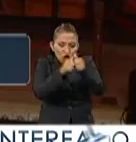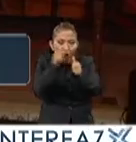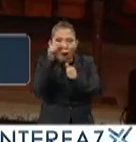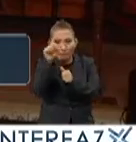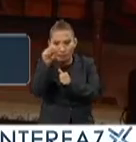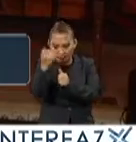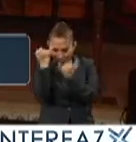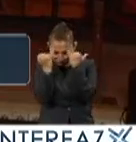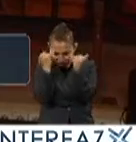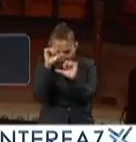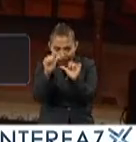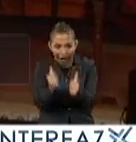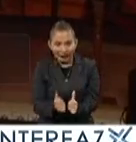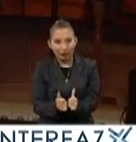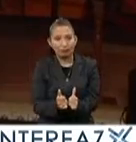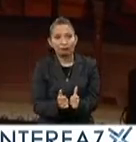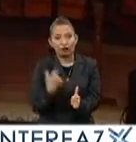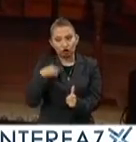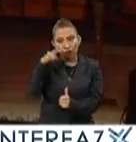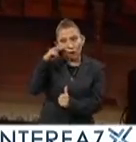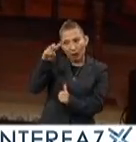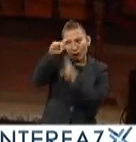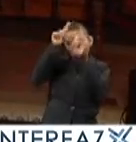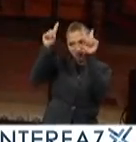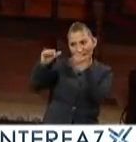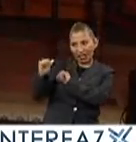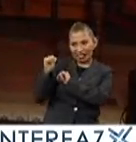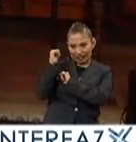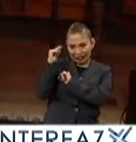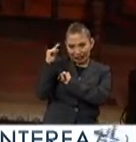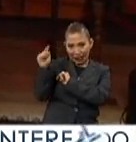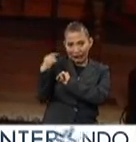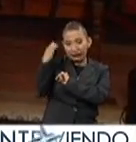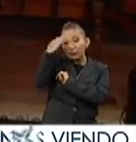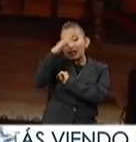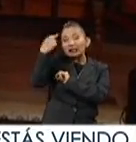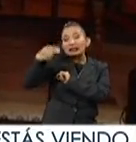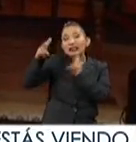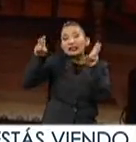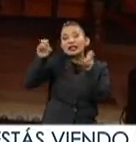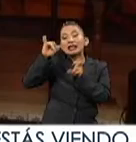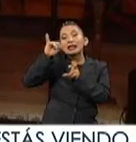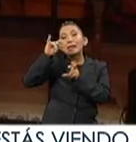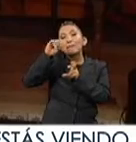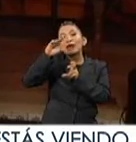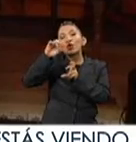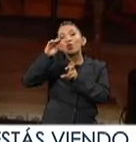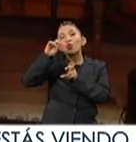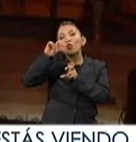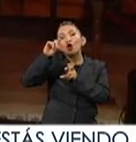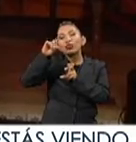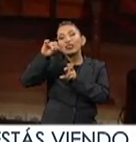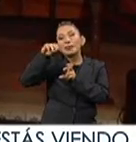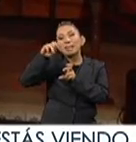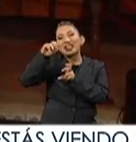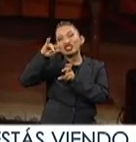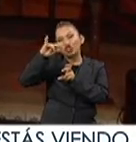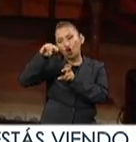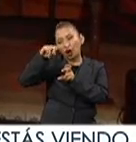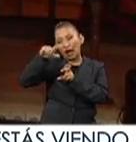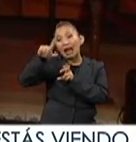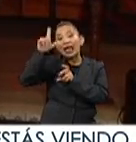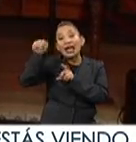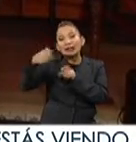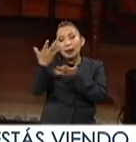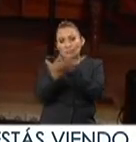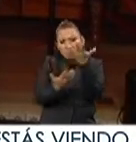la propia creación artística. Lo que estamos viendo en la pantalla de fondo es una experiencia llamada hipercubo dimensional, la cual está totalmente